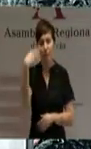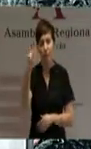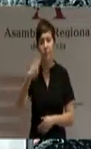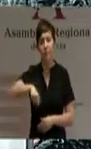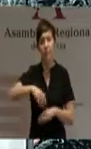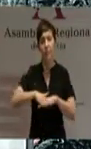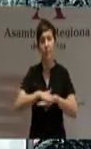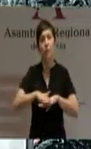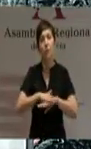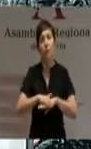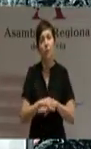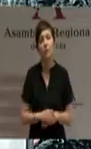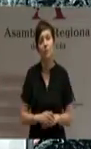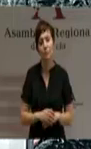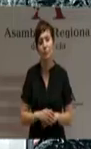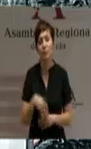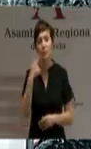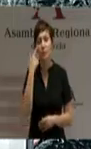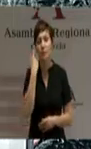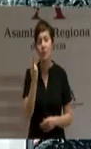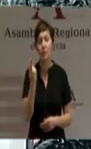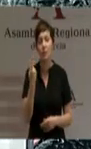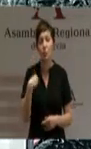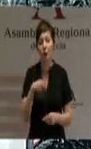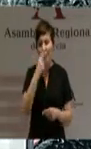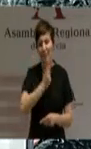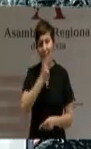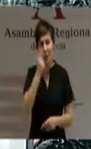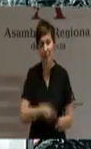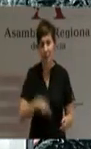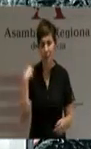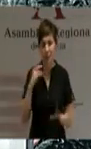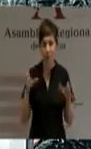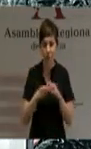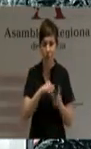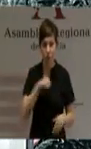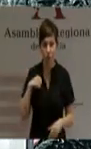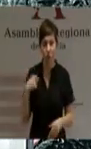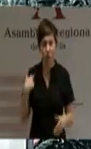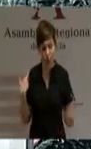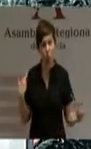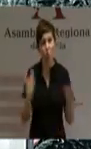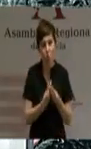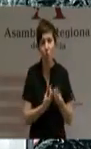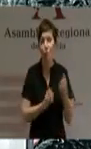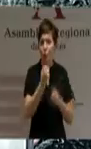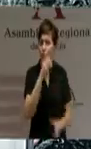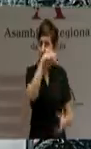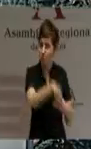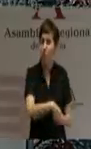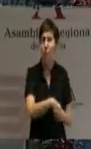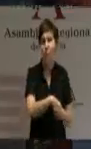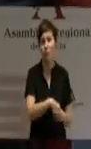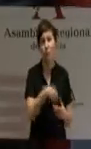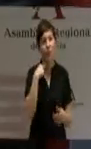riesgo para que sirva a los intereses generales de la comunidad autónoma, me subiré con su señoría al coche y le daré la mano